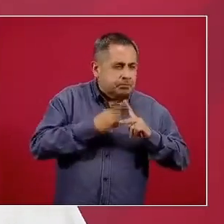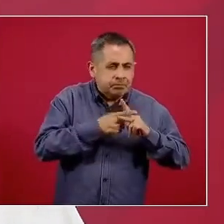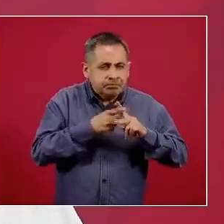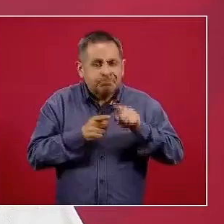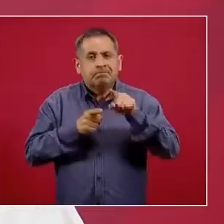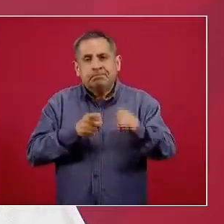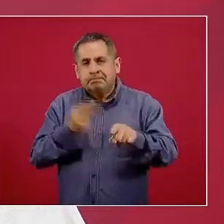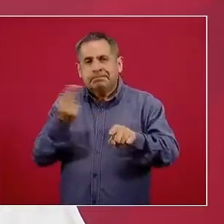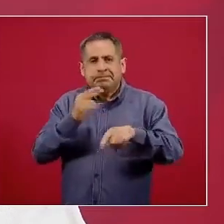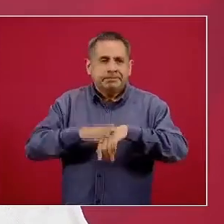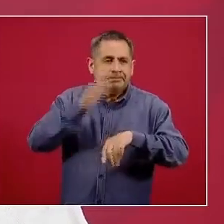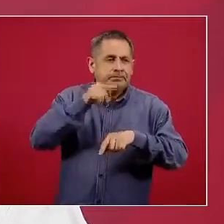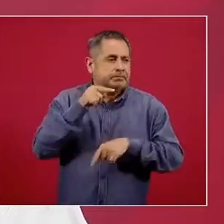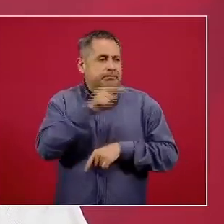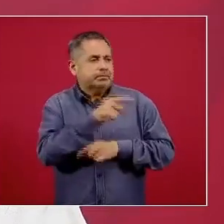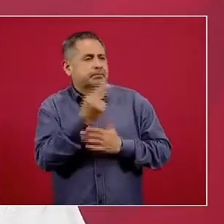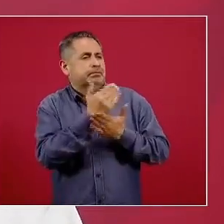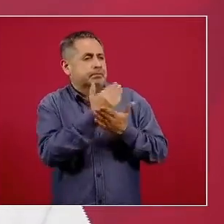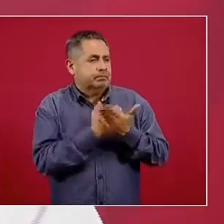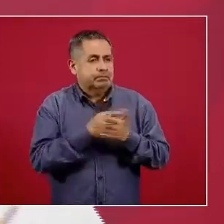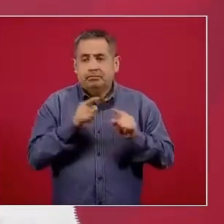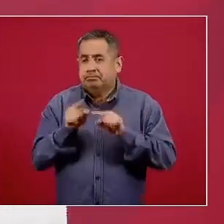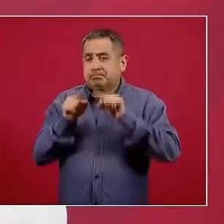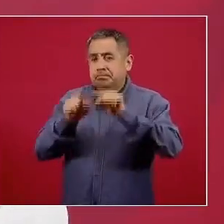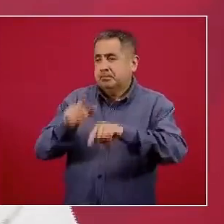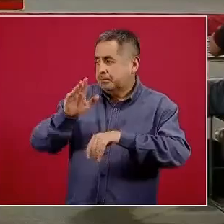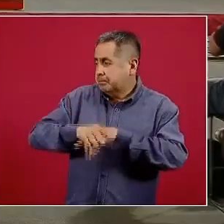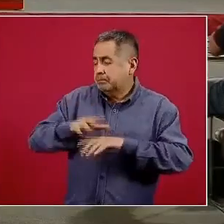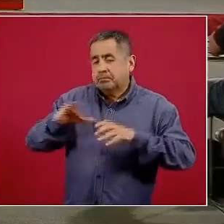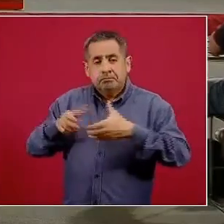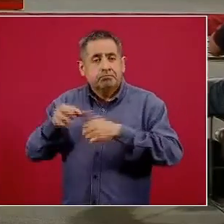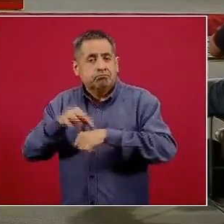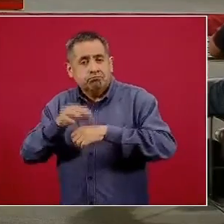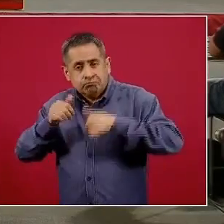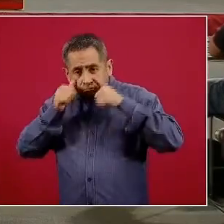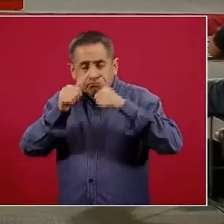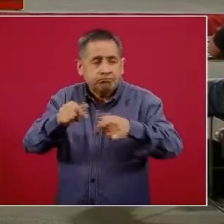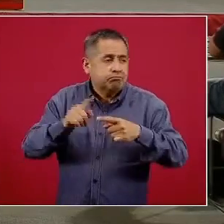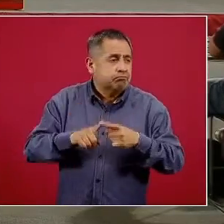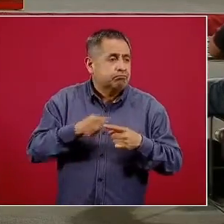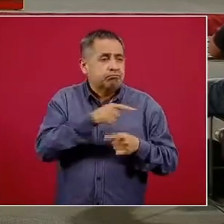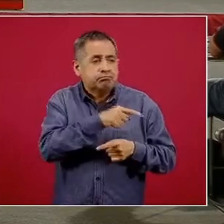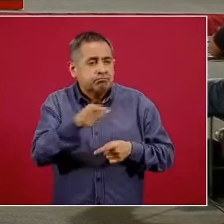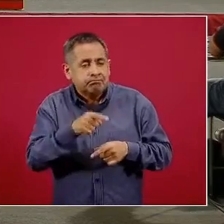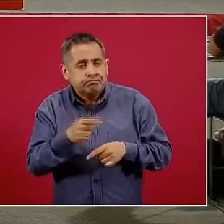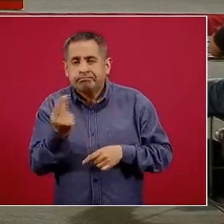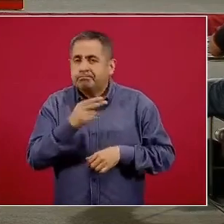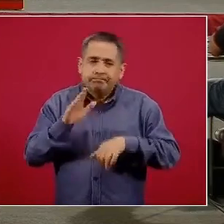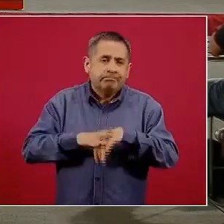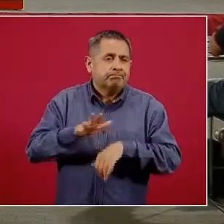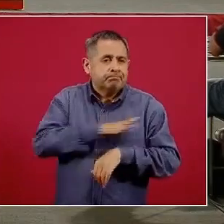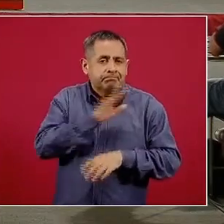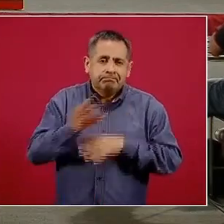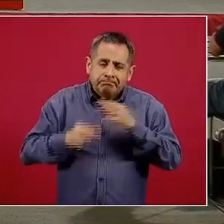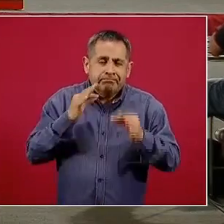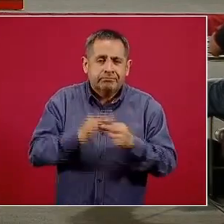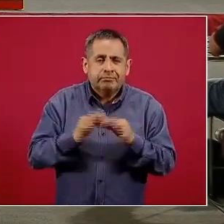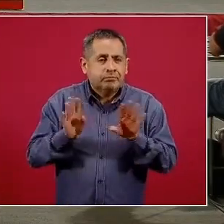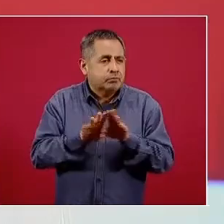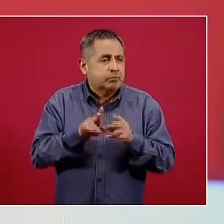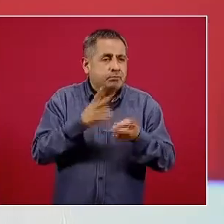la capacidad de respuesta de los servicios de salud, la respuesta otorgada, la calidad de las mismas, el